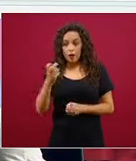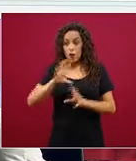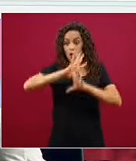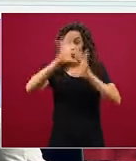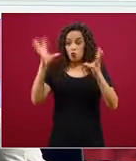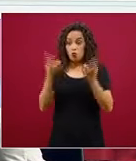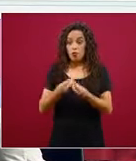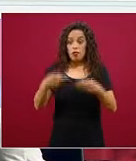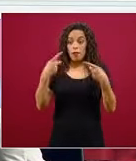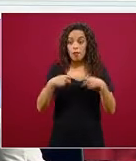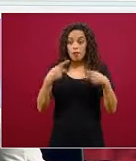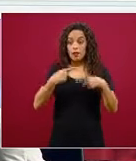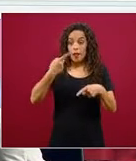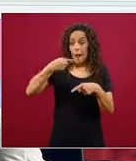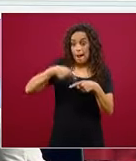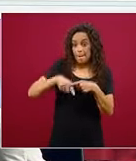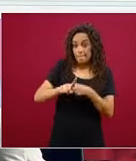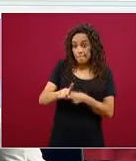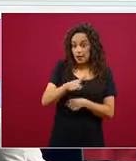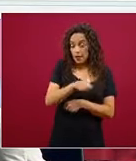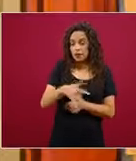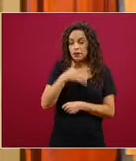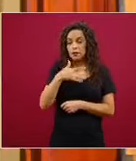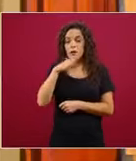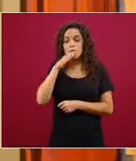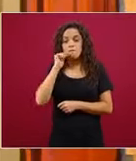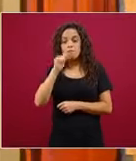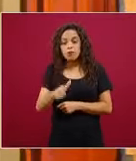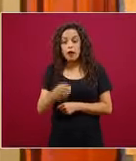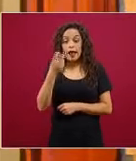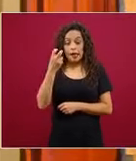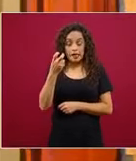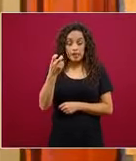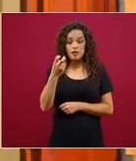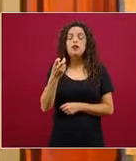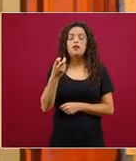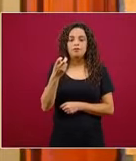con signos y síntomas de la enfermedad en los últimos 14 días y por lo tanto se